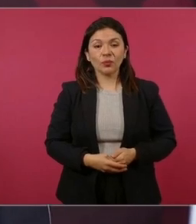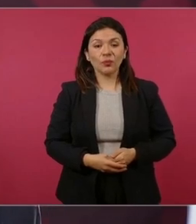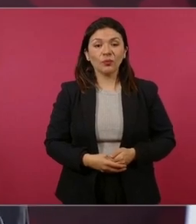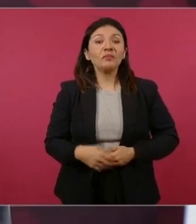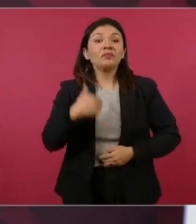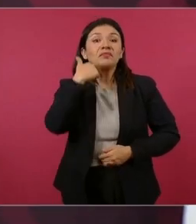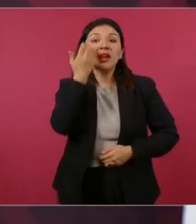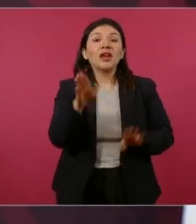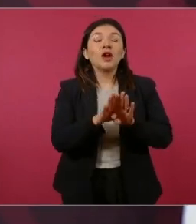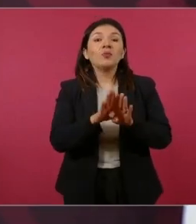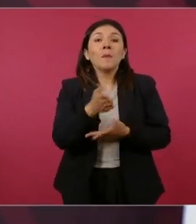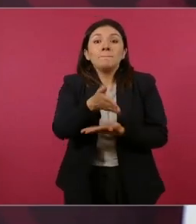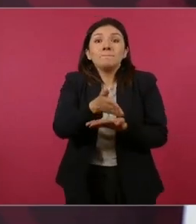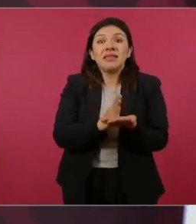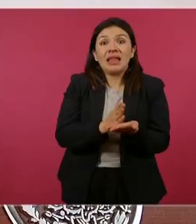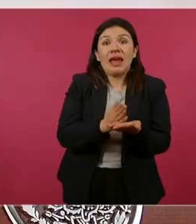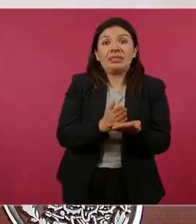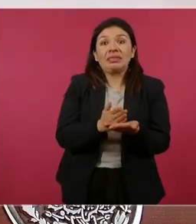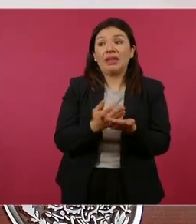Buscar andar en dos aguas, ¿no?